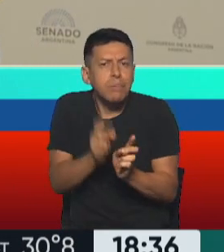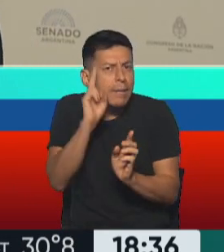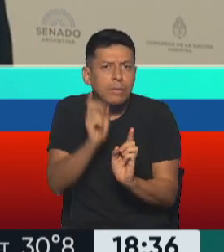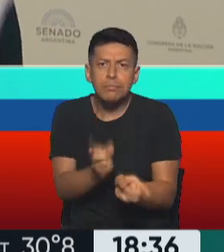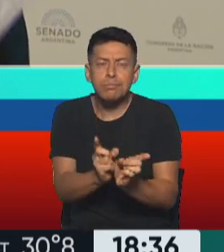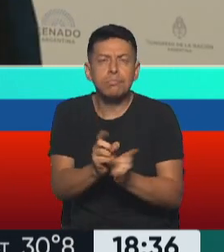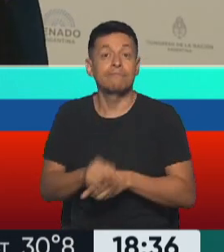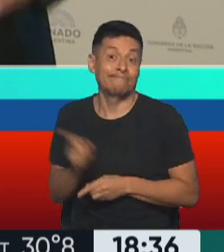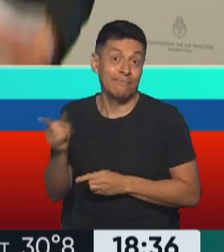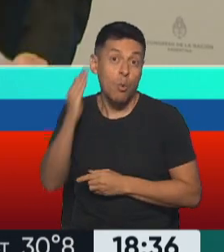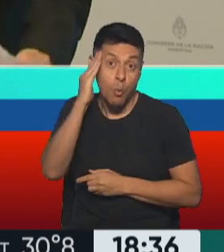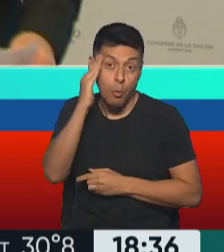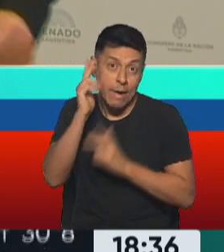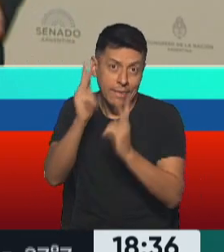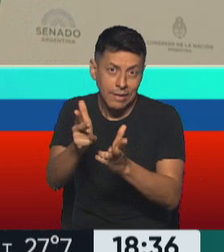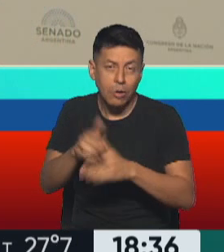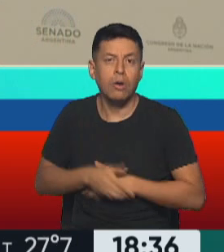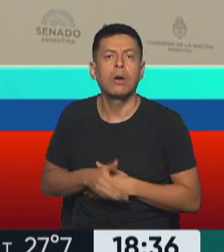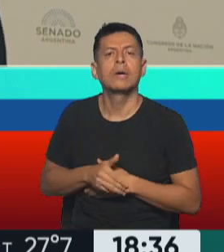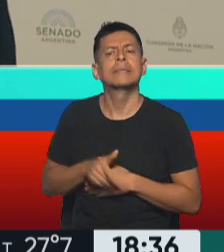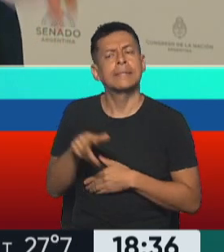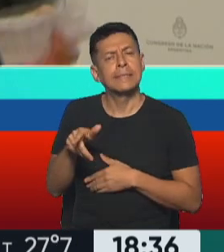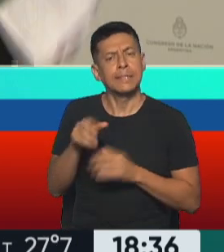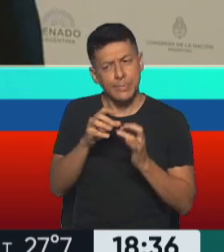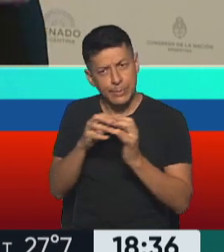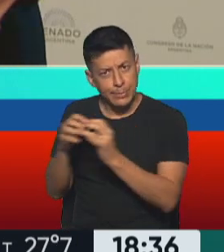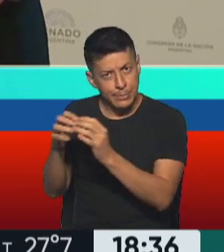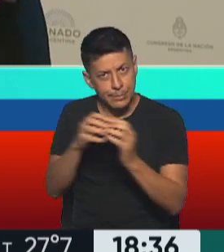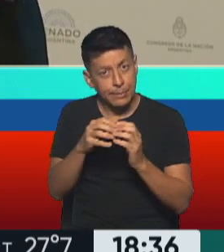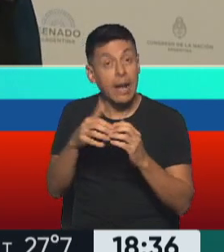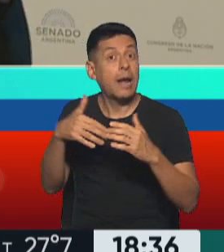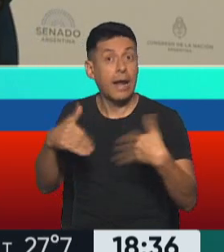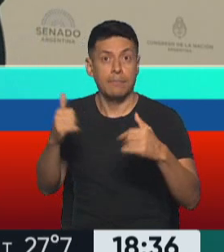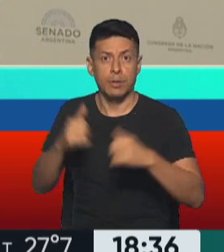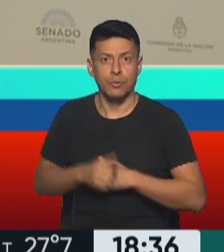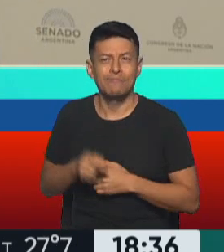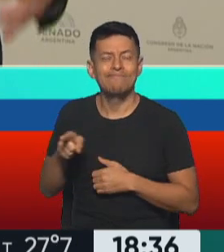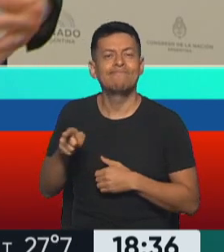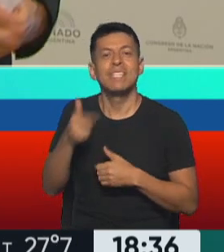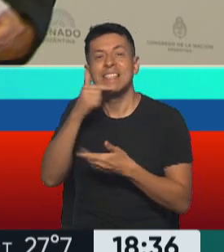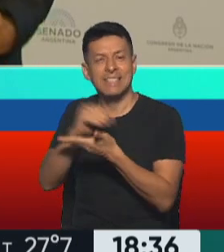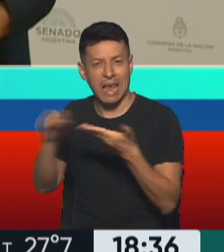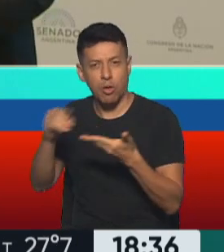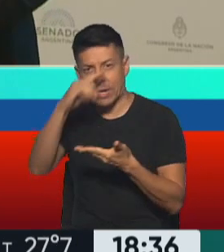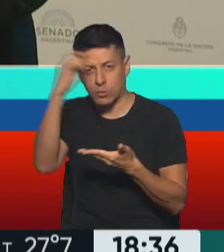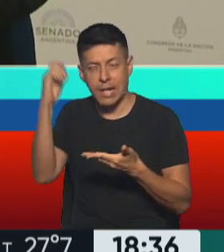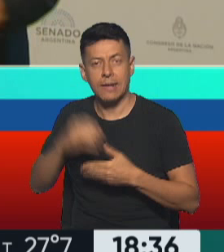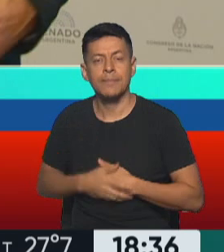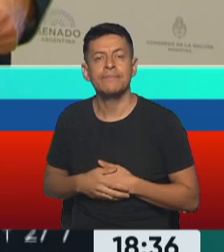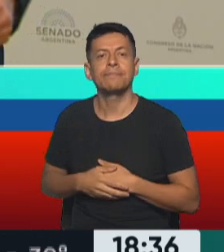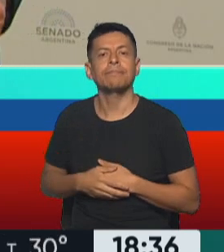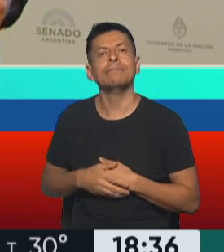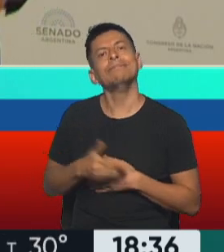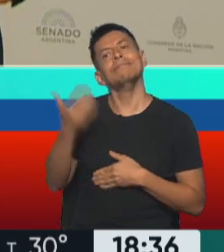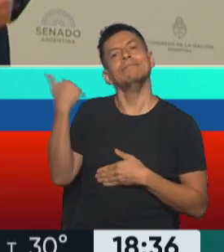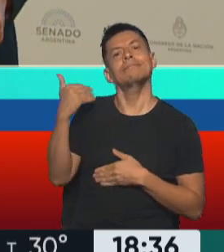expresamente Martín Guzmán. Se espera un tratamiento, si se quiere, express, más rápido en la Cámara Alta, en el Senado Nacional, que en la